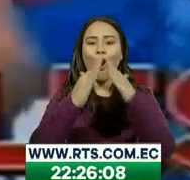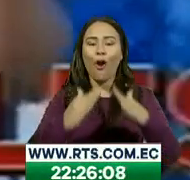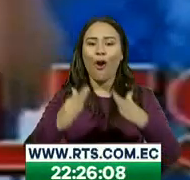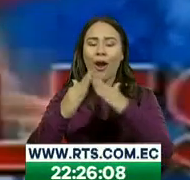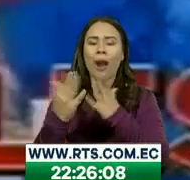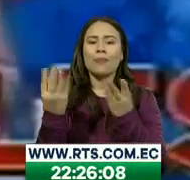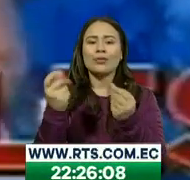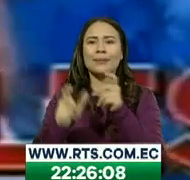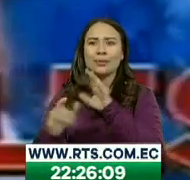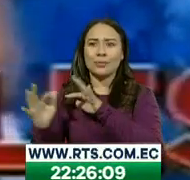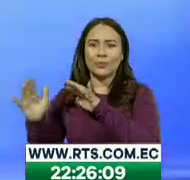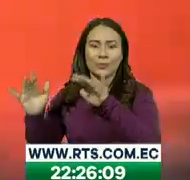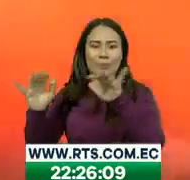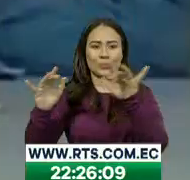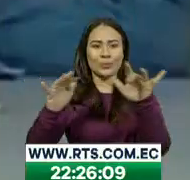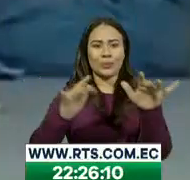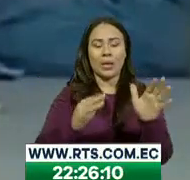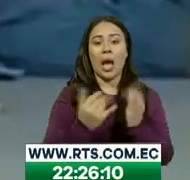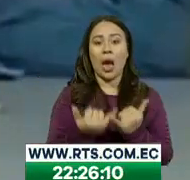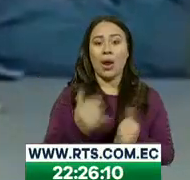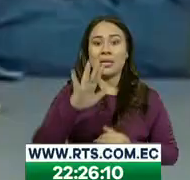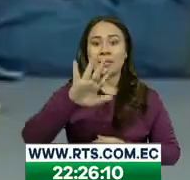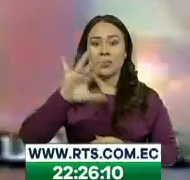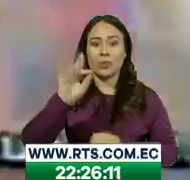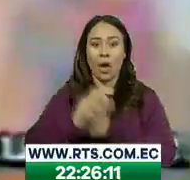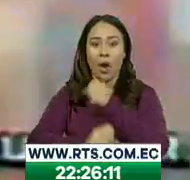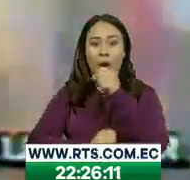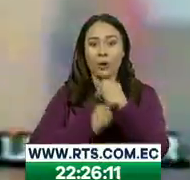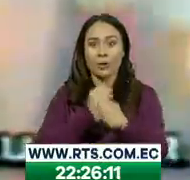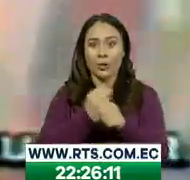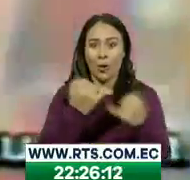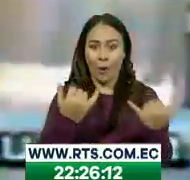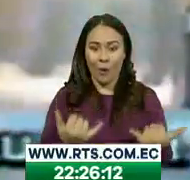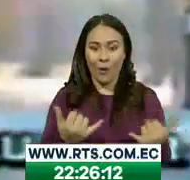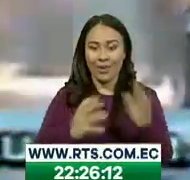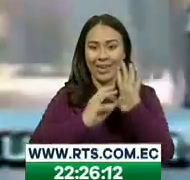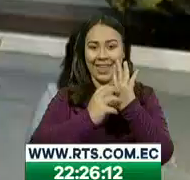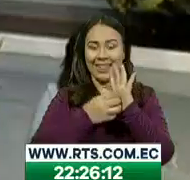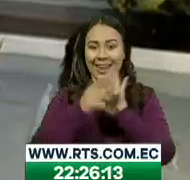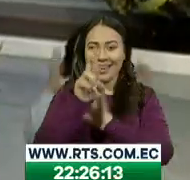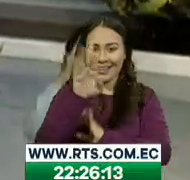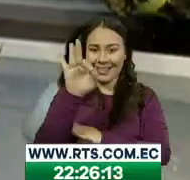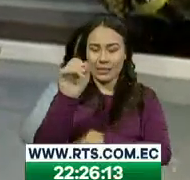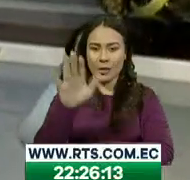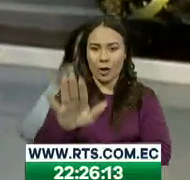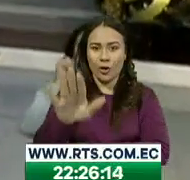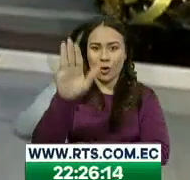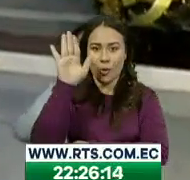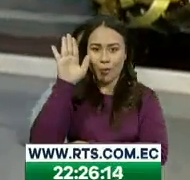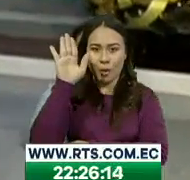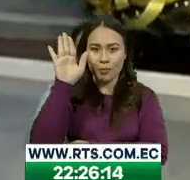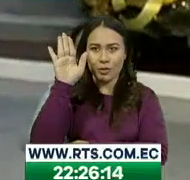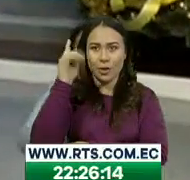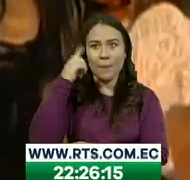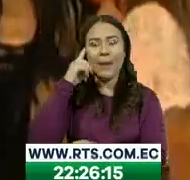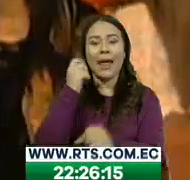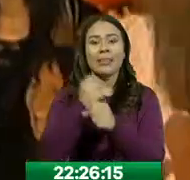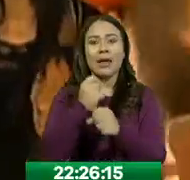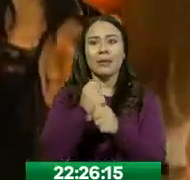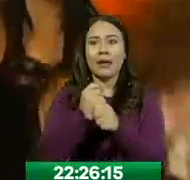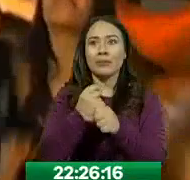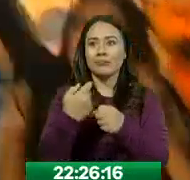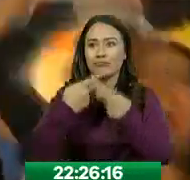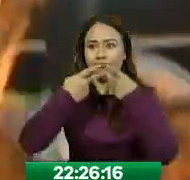cientos de personas. Han pasado 58 años y hoy, como RTS, el compromiso es inquebrantable. Hemos llevado a